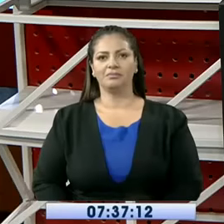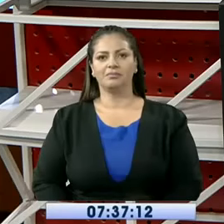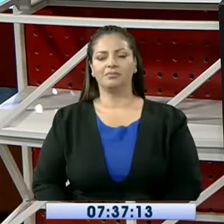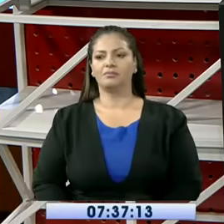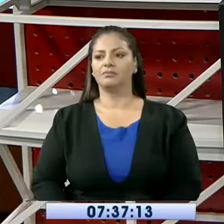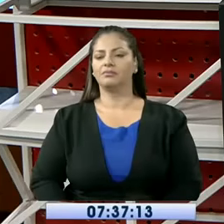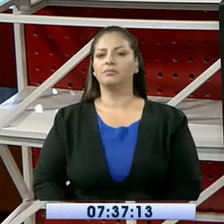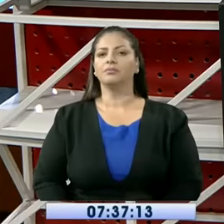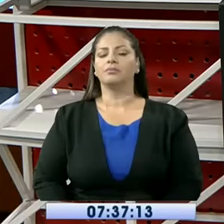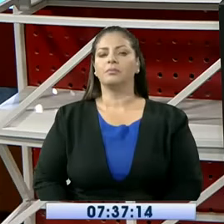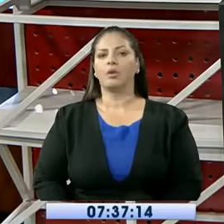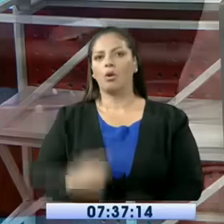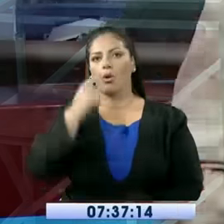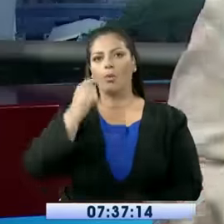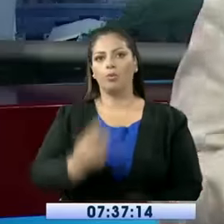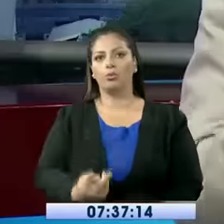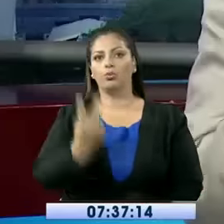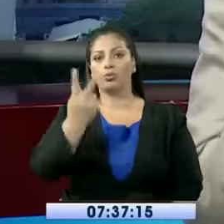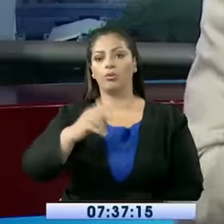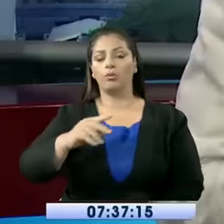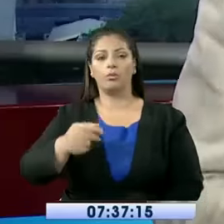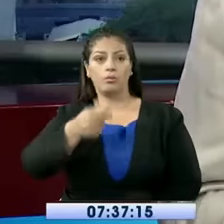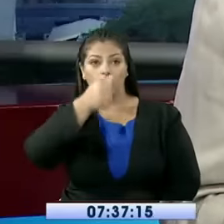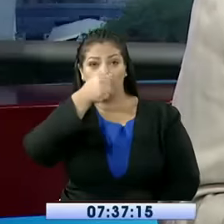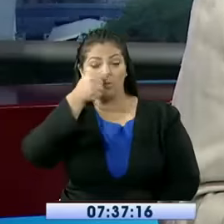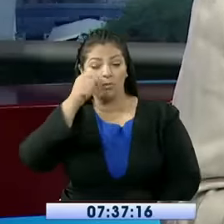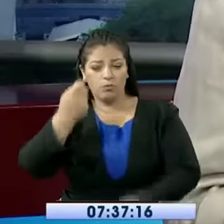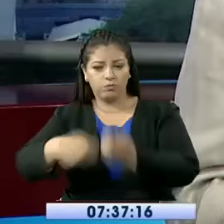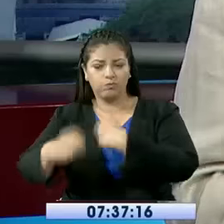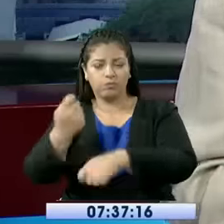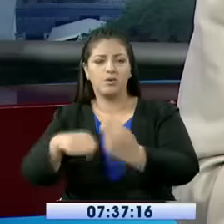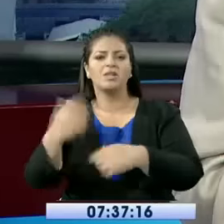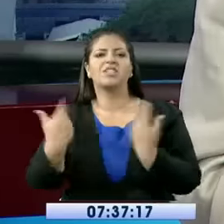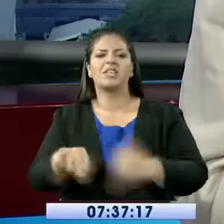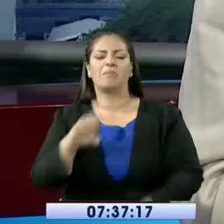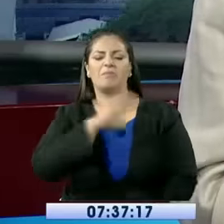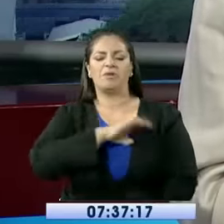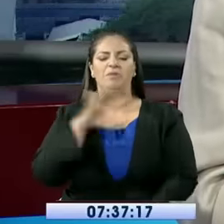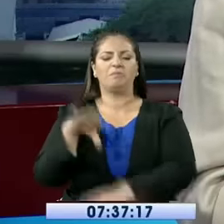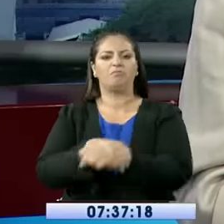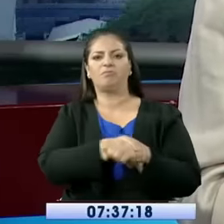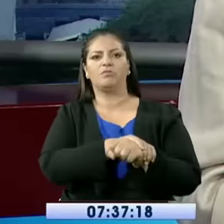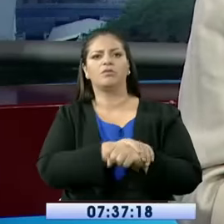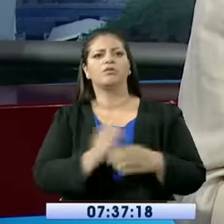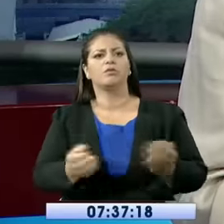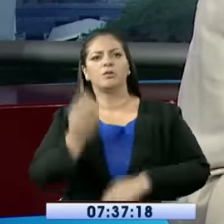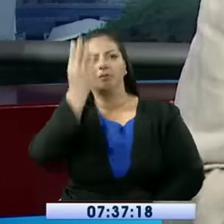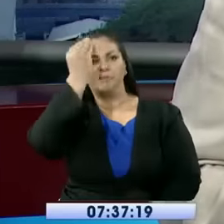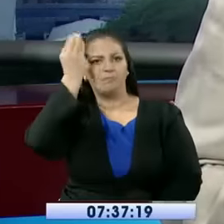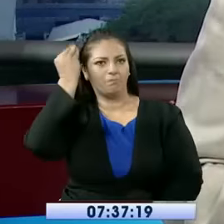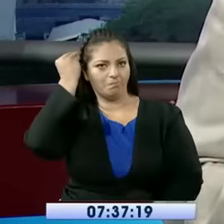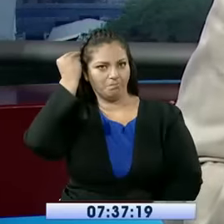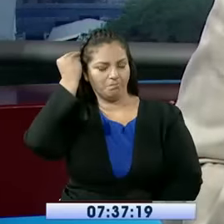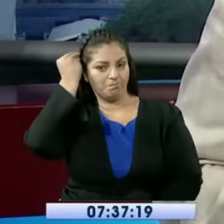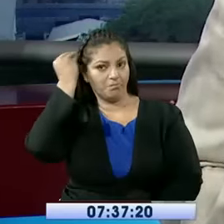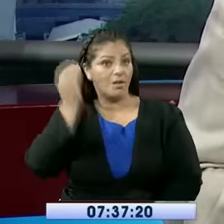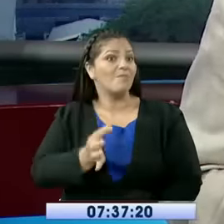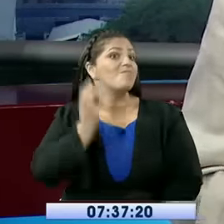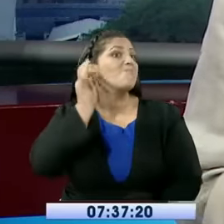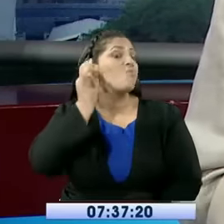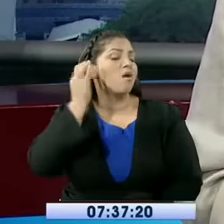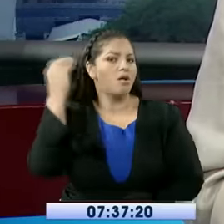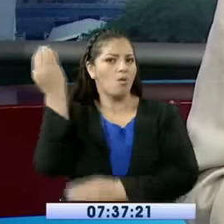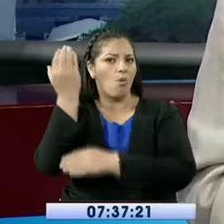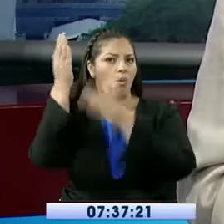Dos presuntos microtraficantes fueron detenidos. Esto sucedió en Riobamba. Una mujer de origen colombiano, al ser capturada en delito flagrante,